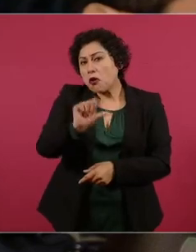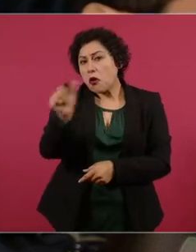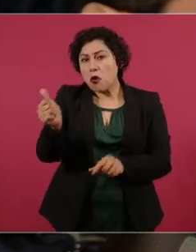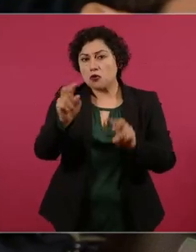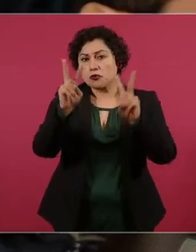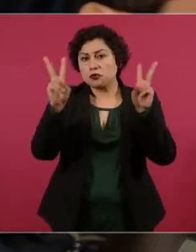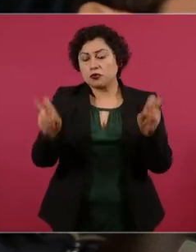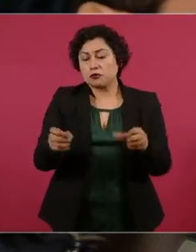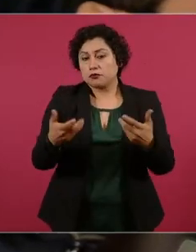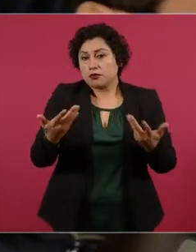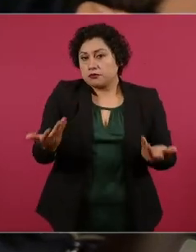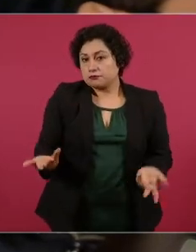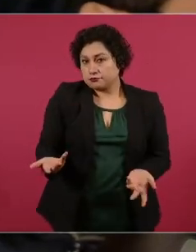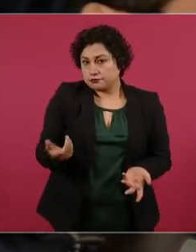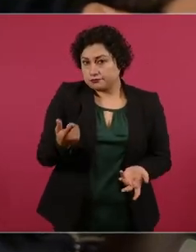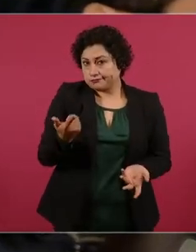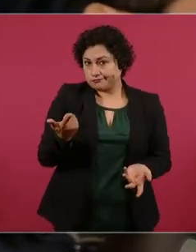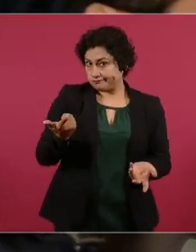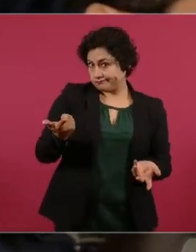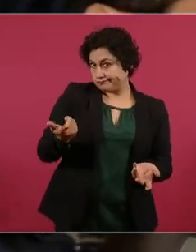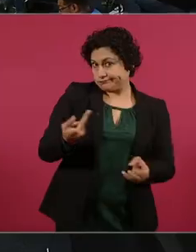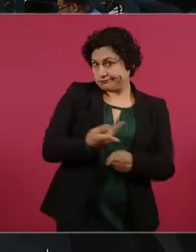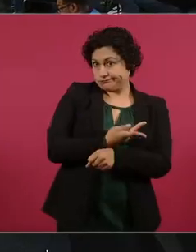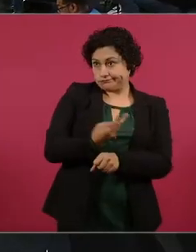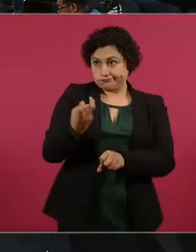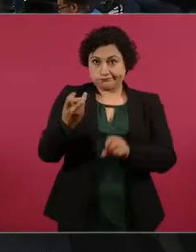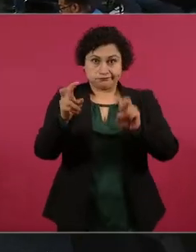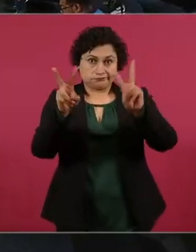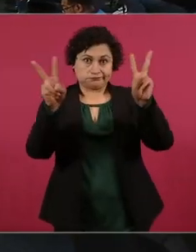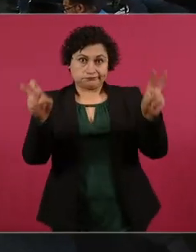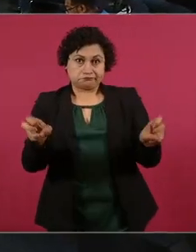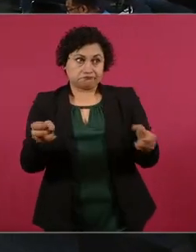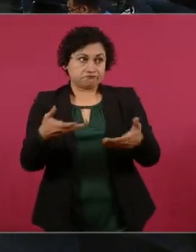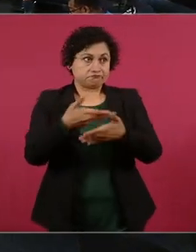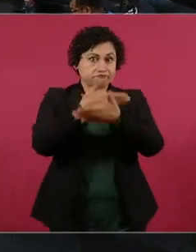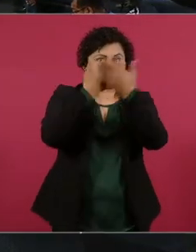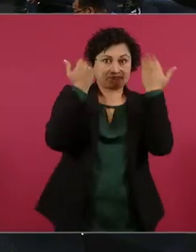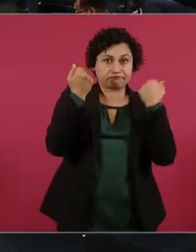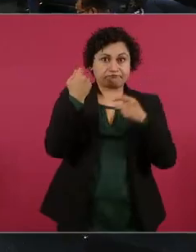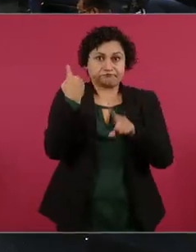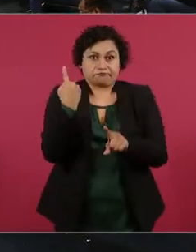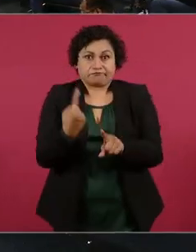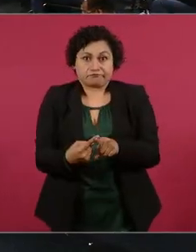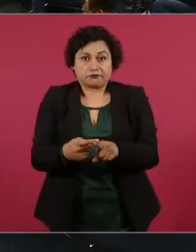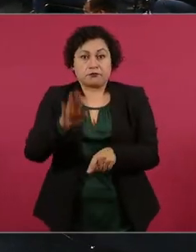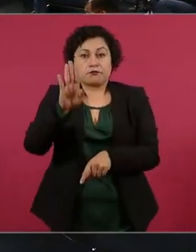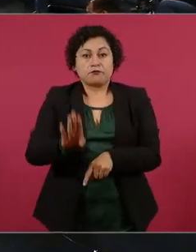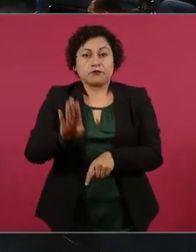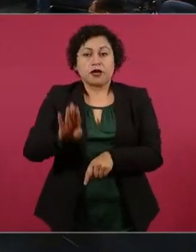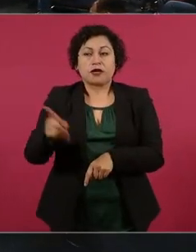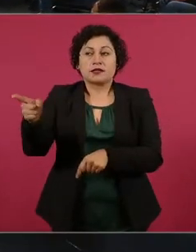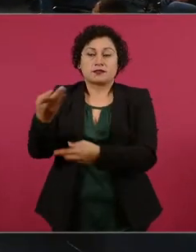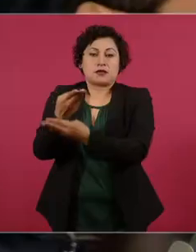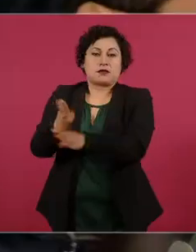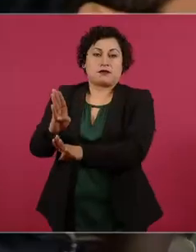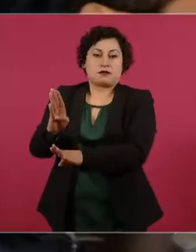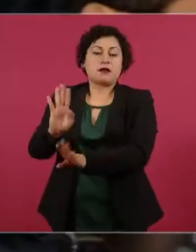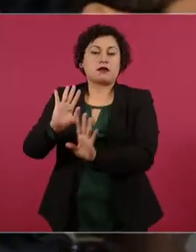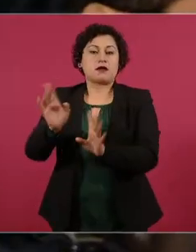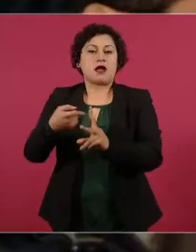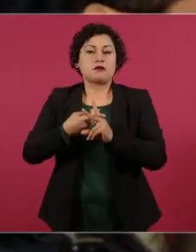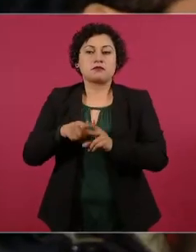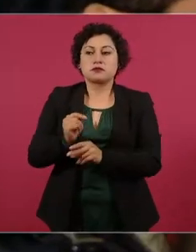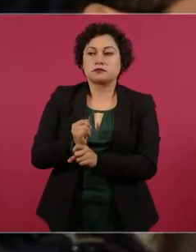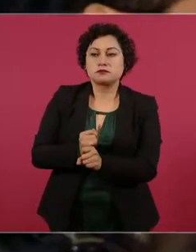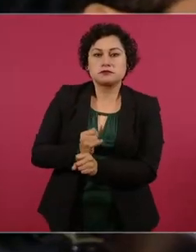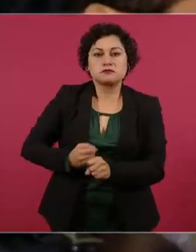la situación está ahí en el aire sin saber qué es lo que sucedió. Banorte parece que ya inició como una investigación para ver qué es lo que sucedió. Están